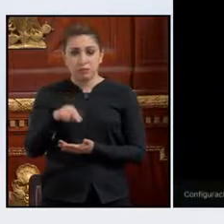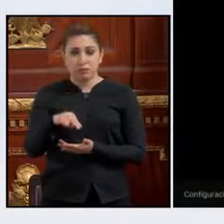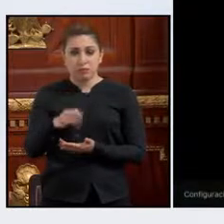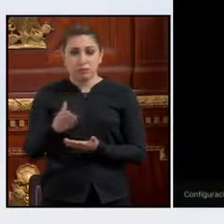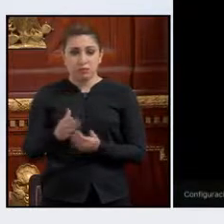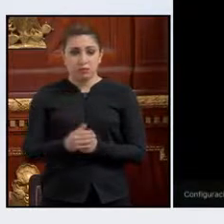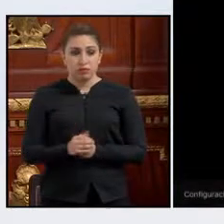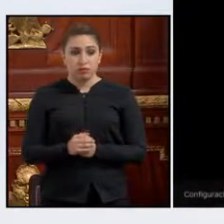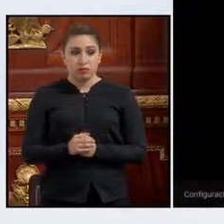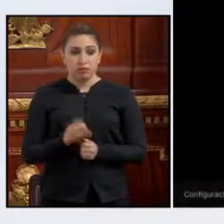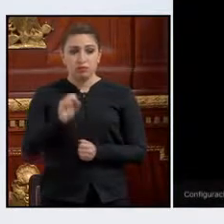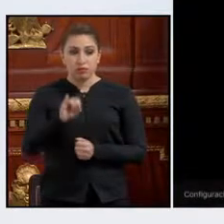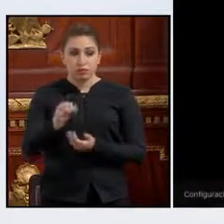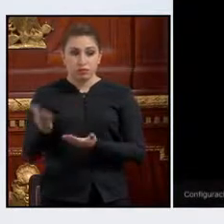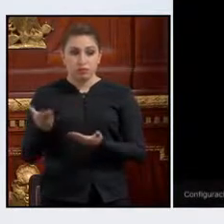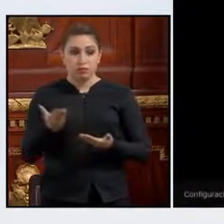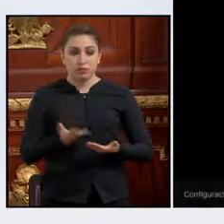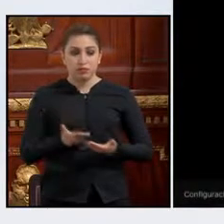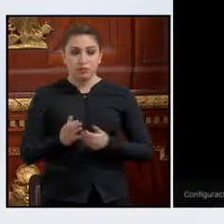Presente.